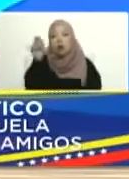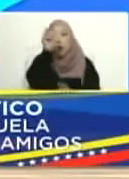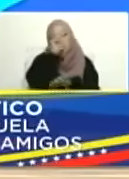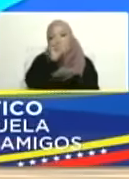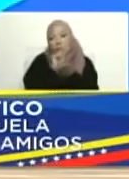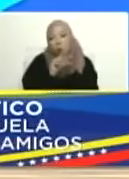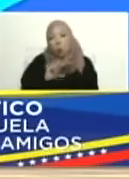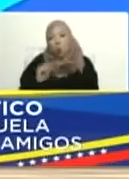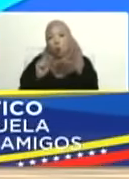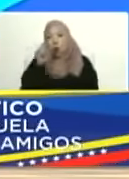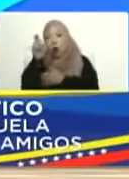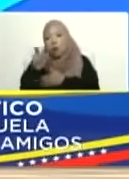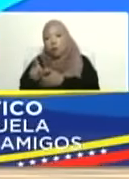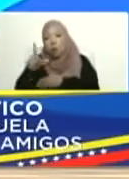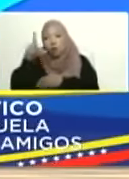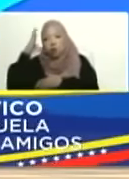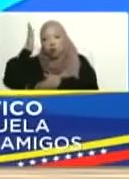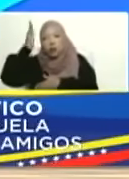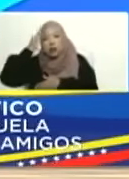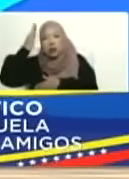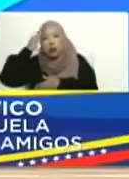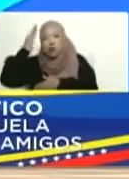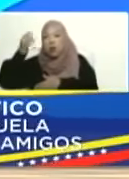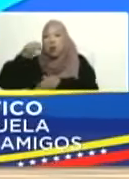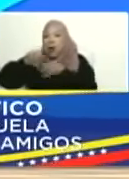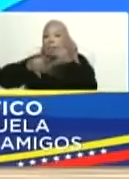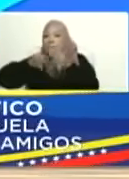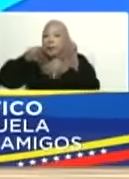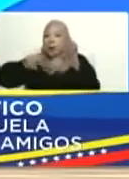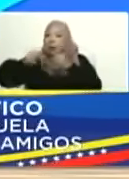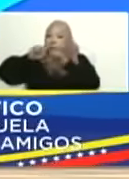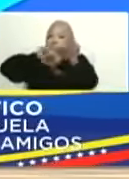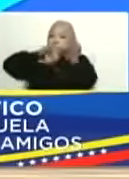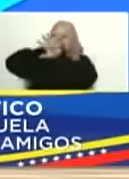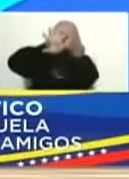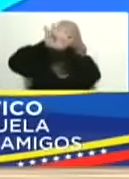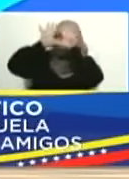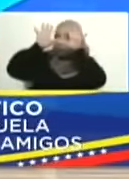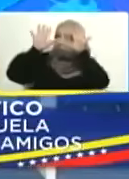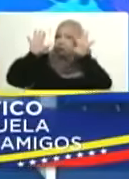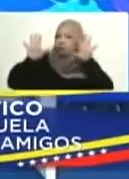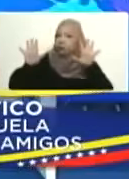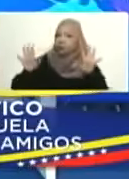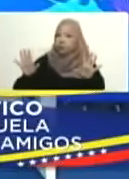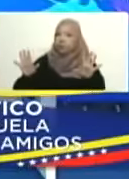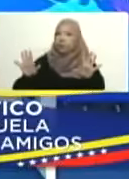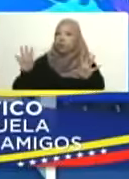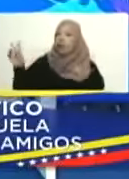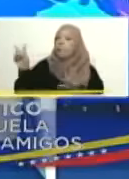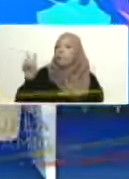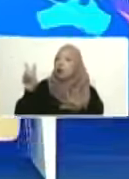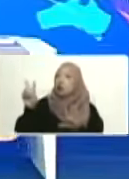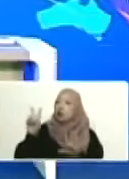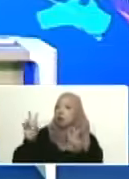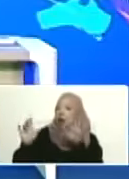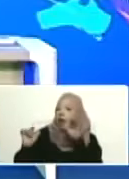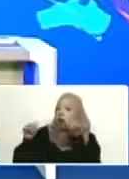que establecía con mucha claridad el mapa de esa Venezuela